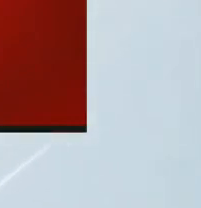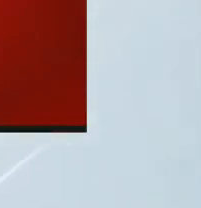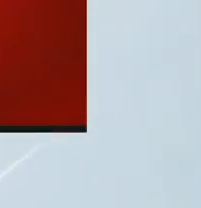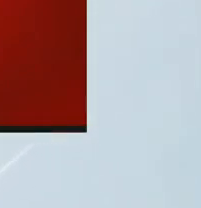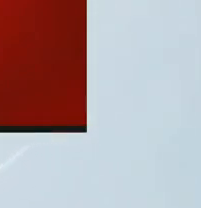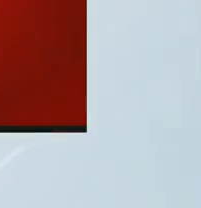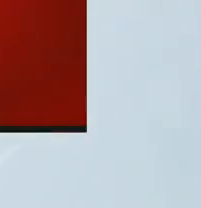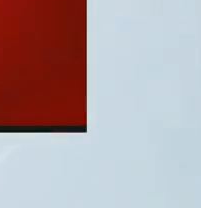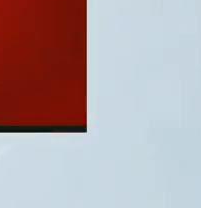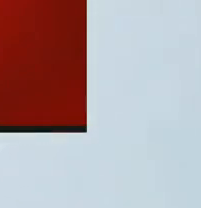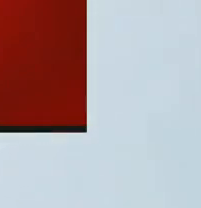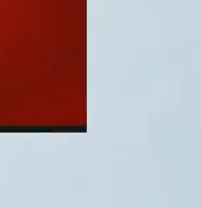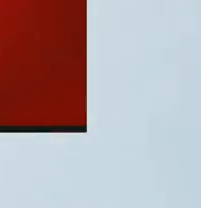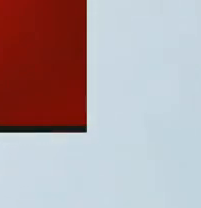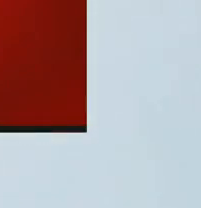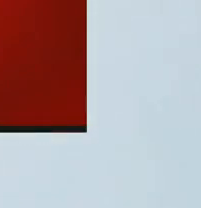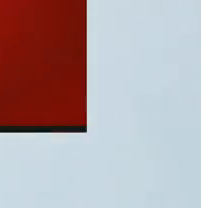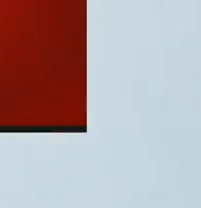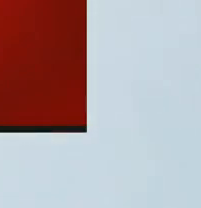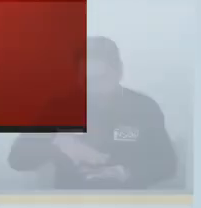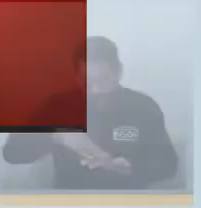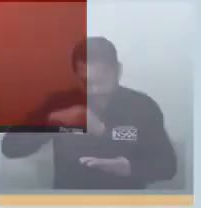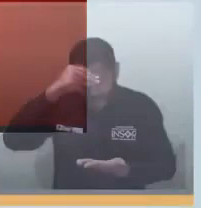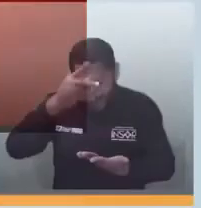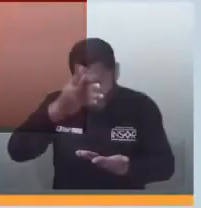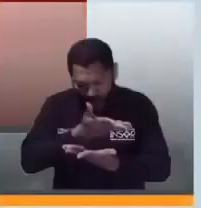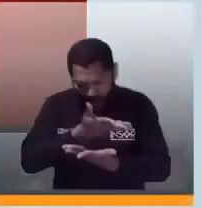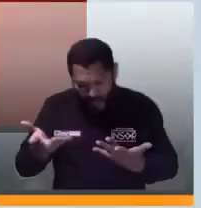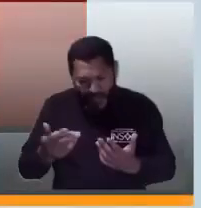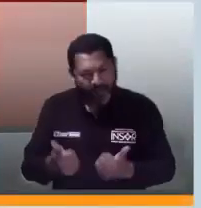estas buenas prácticas, estas lecciones aprendidas, porque fue un